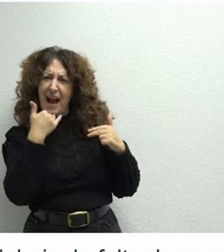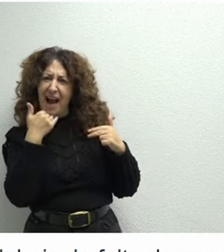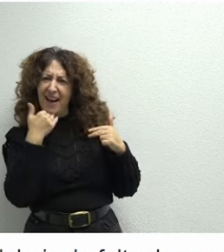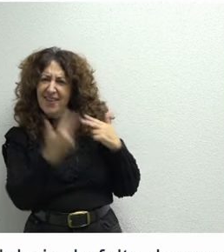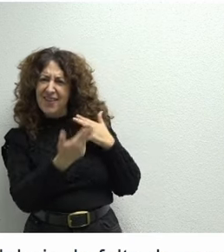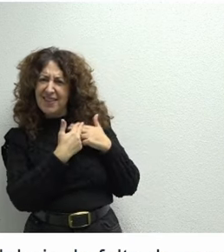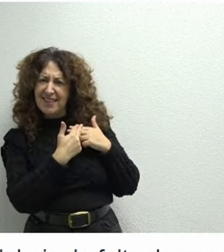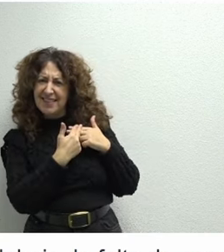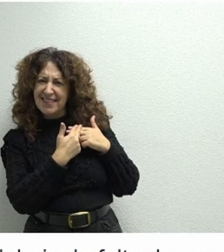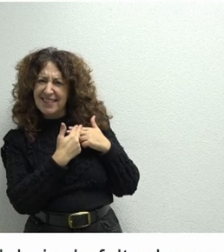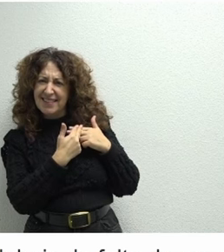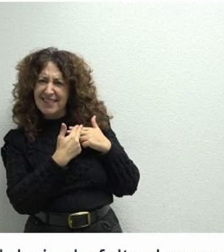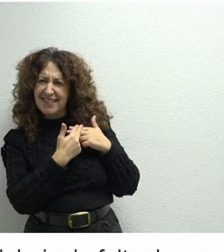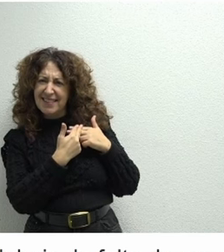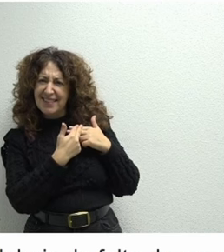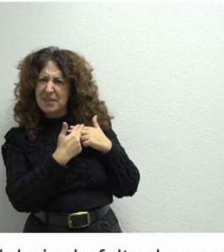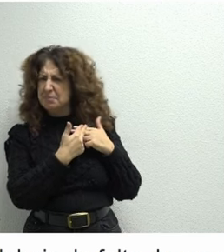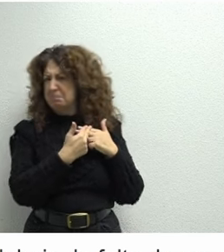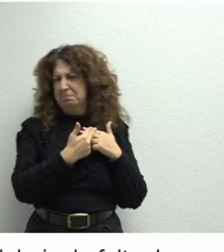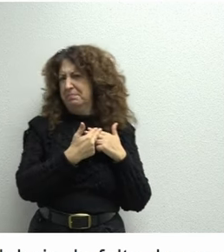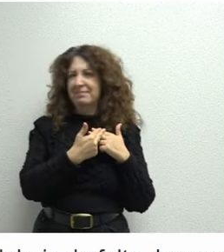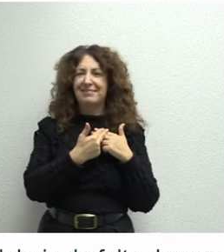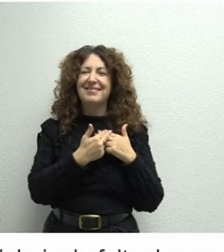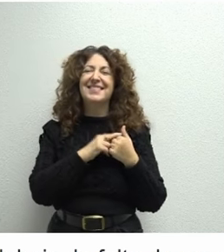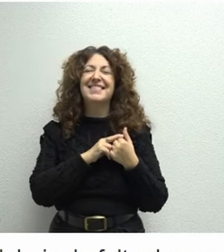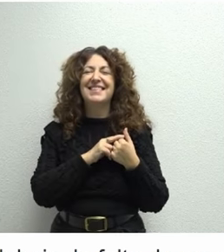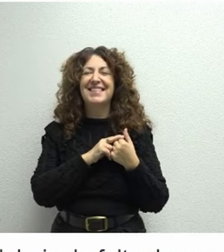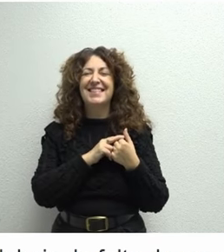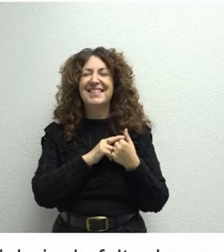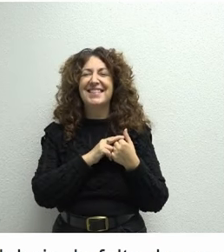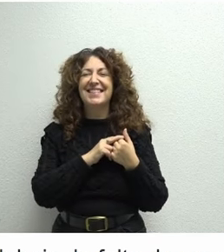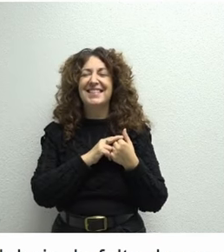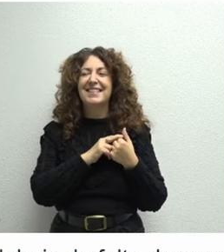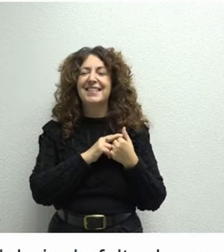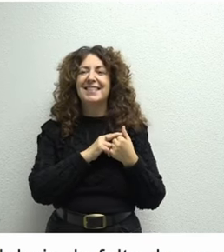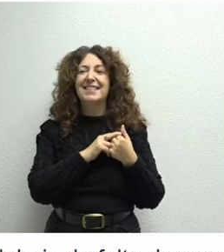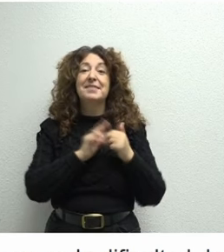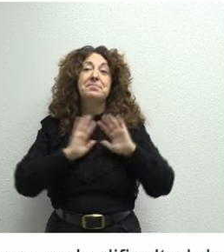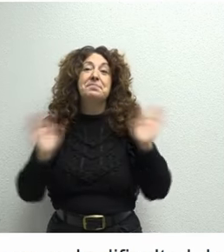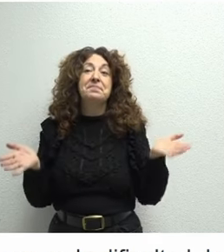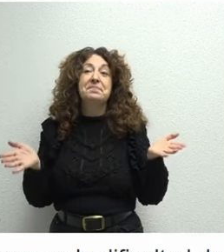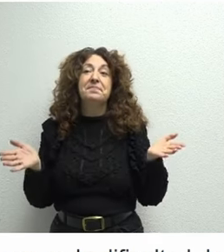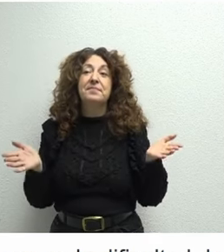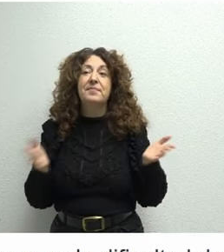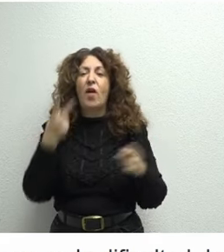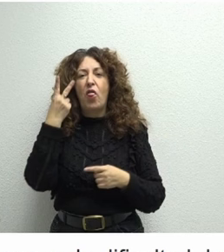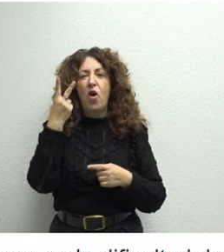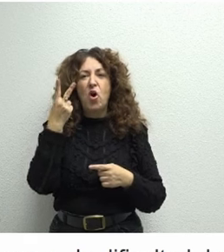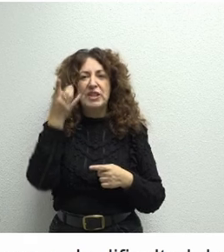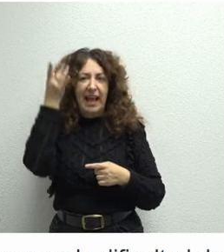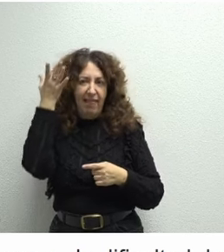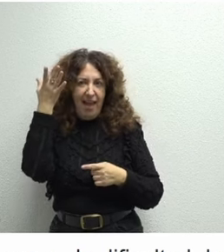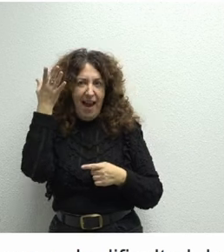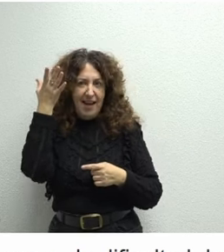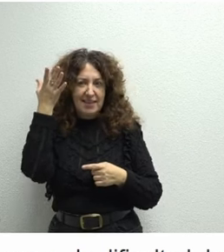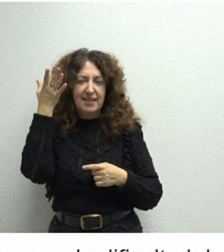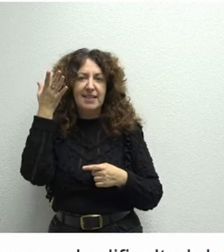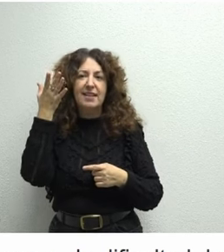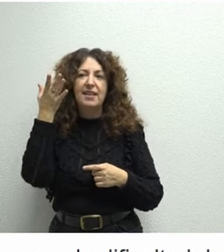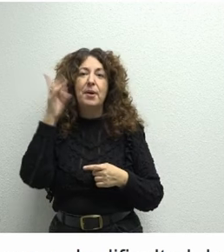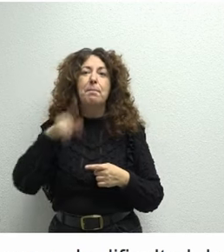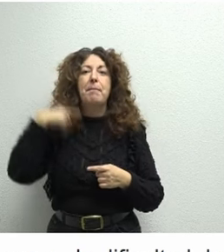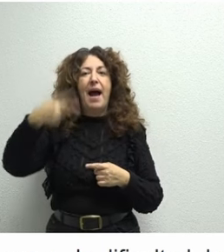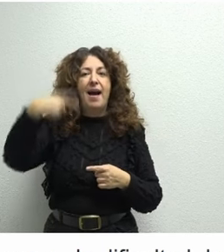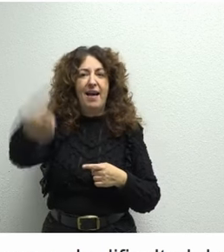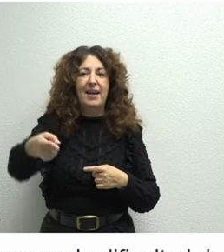que se te ocurra Vale entonces eh Nada dos ideas de Cara a los siguientes